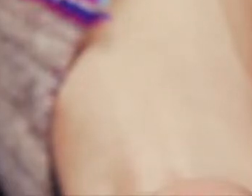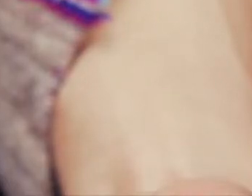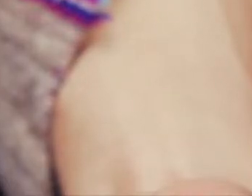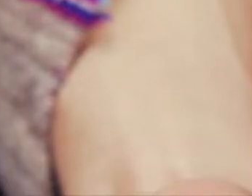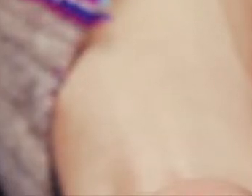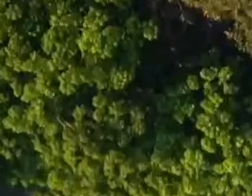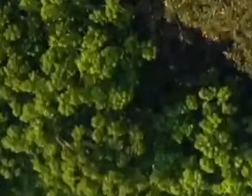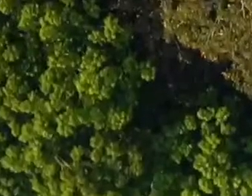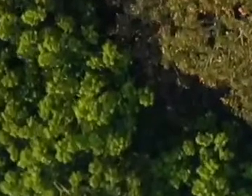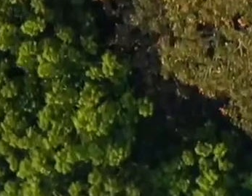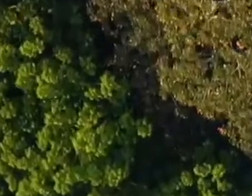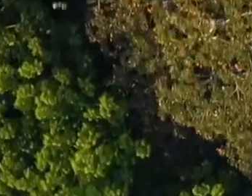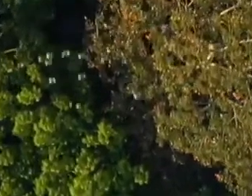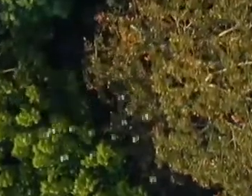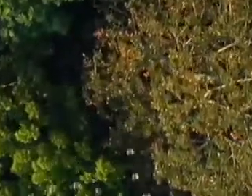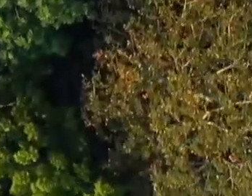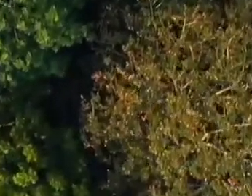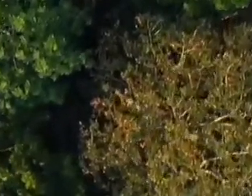humana.